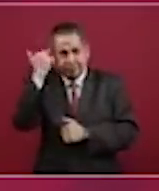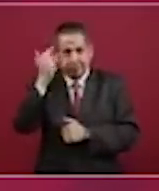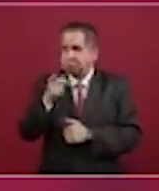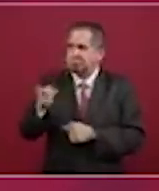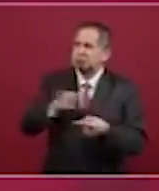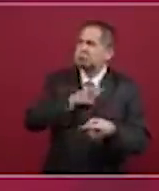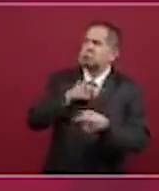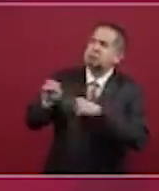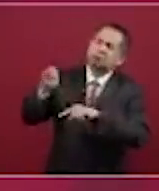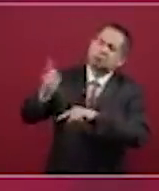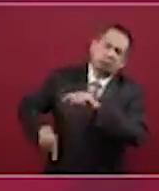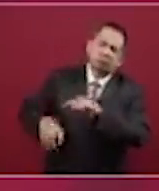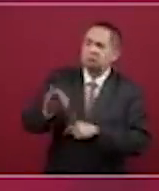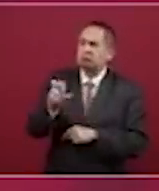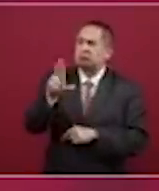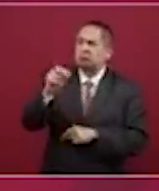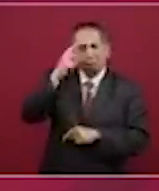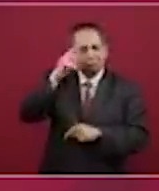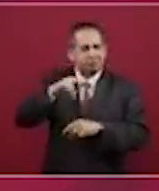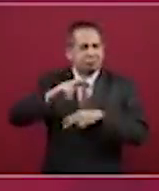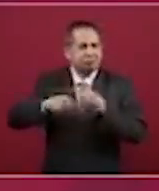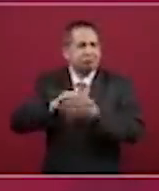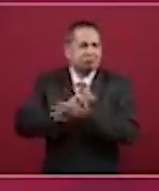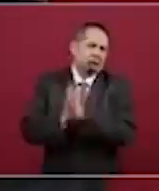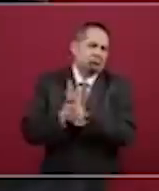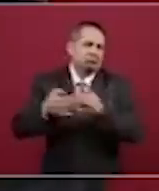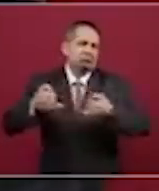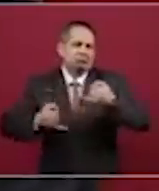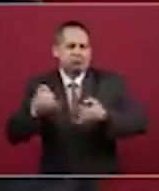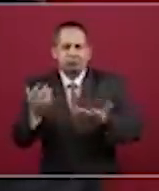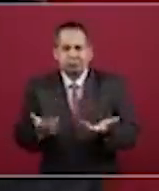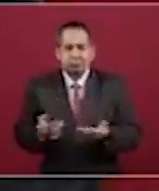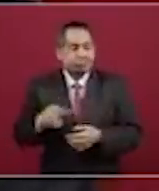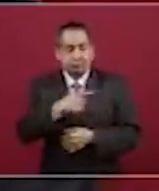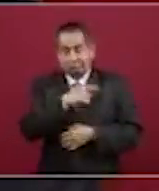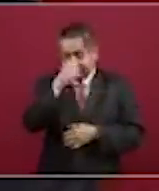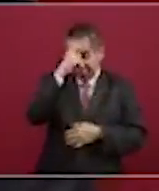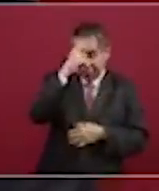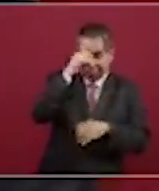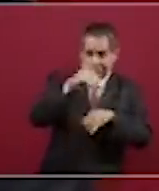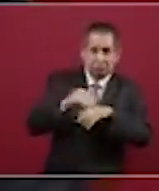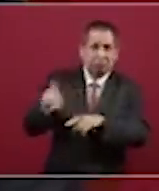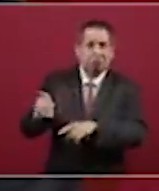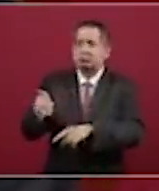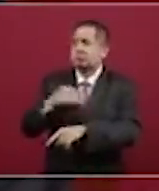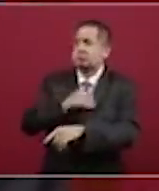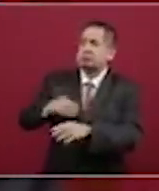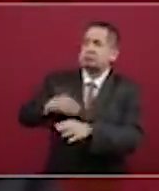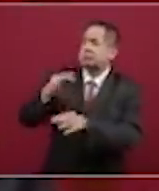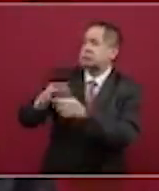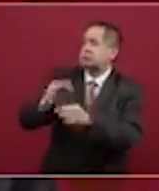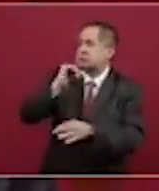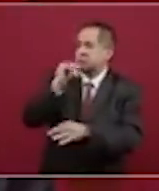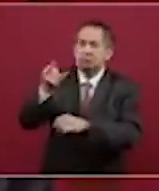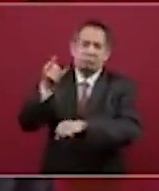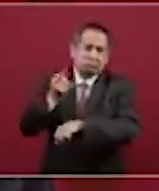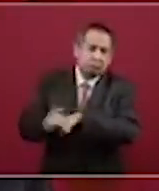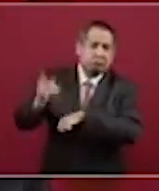Inventaron de que había yo incumplido con